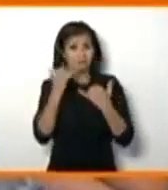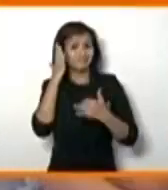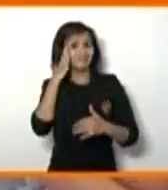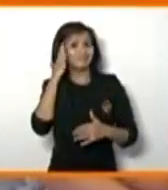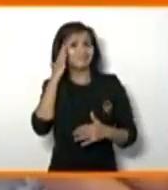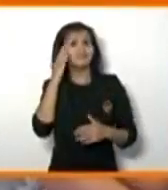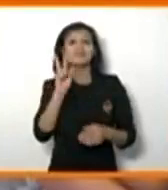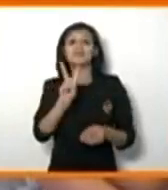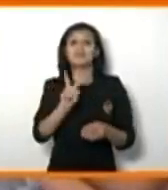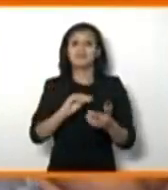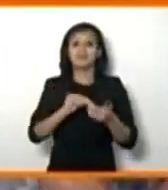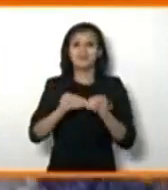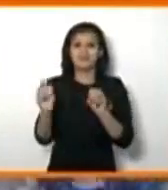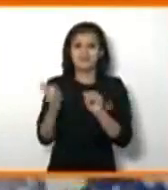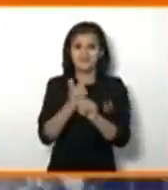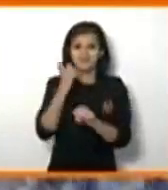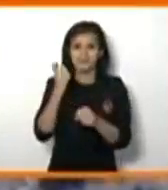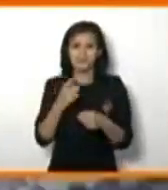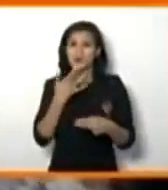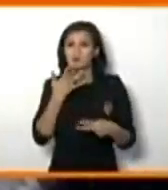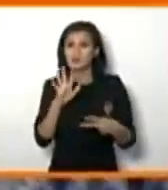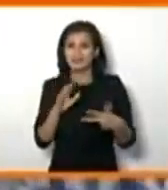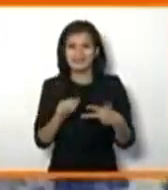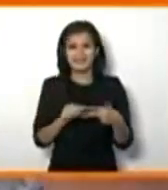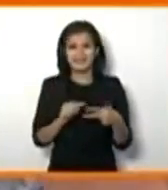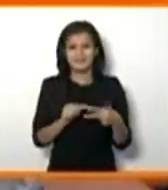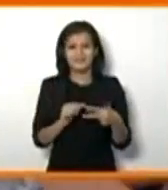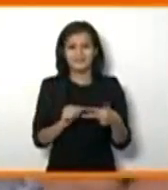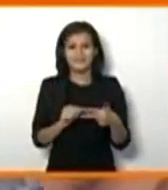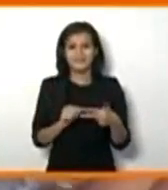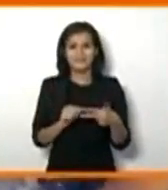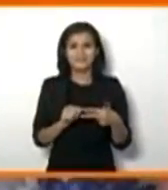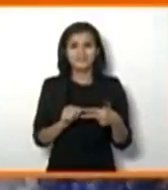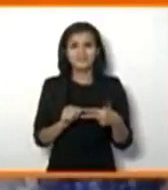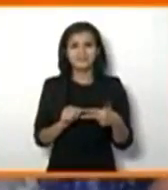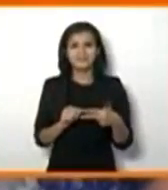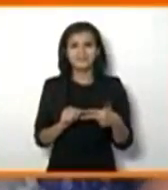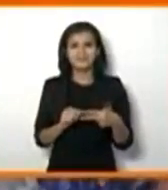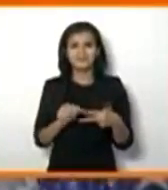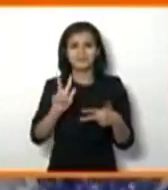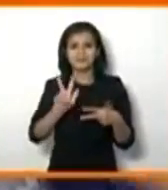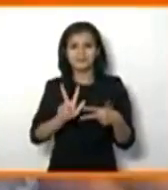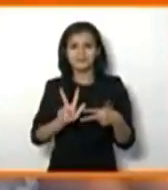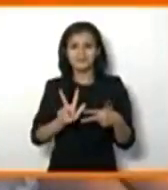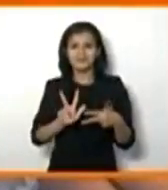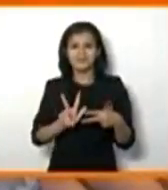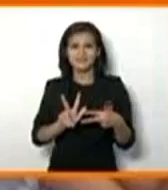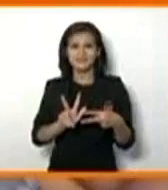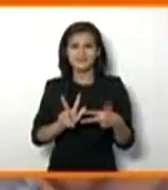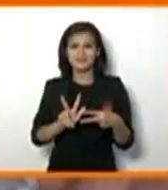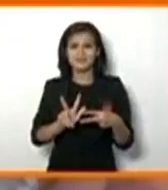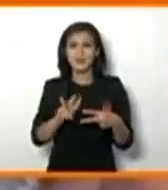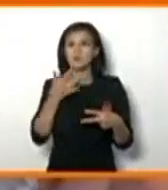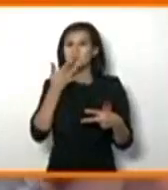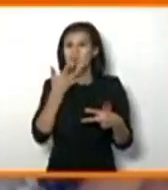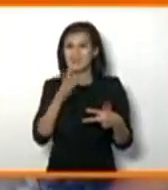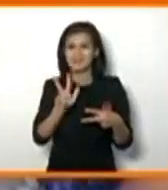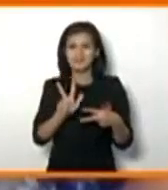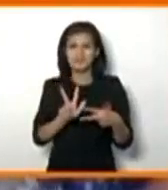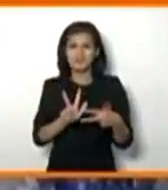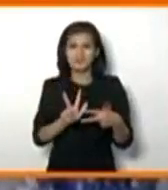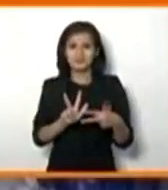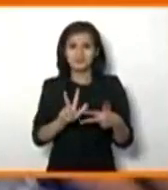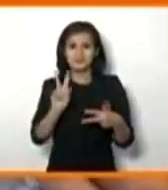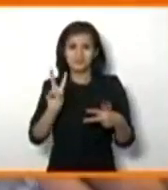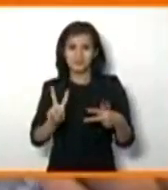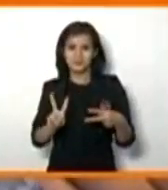primer número ganador, primer dígito, mucha suerte, y este es... el 3, segundo dígito, suerte. Y este